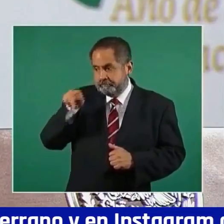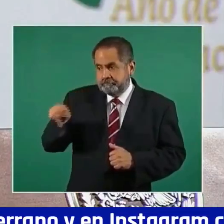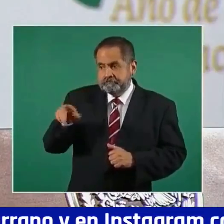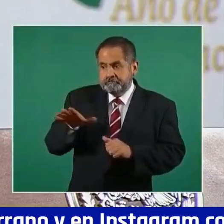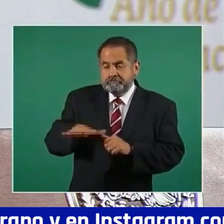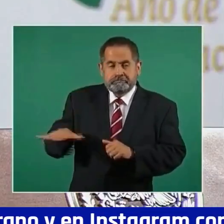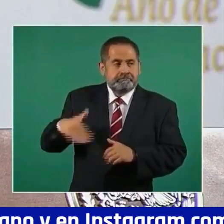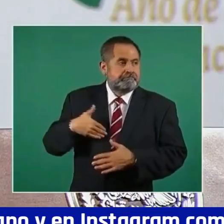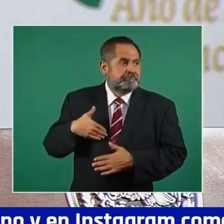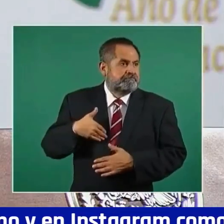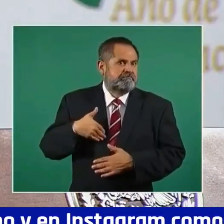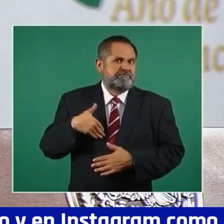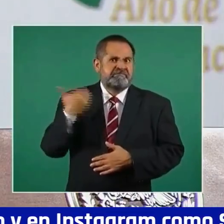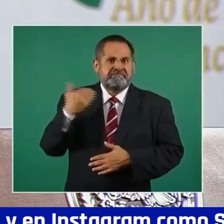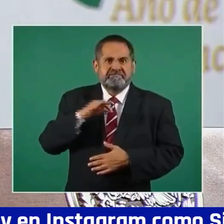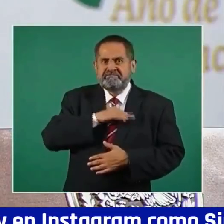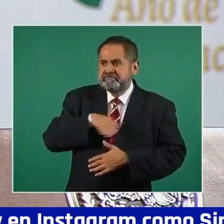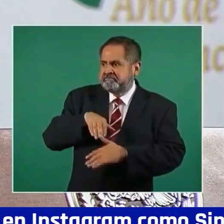como botín.